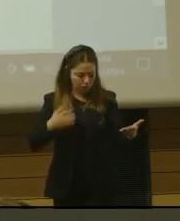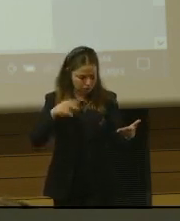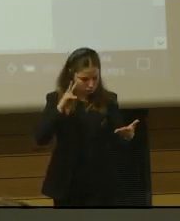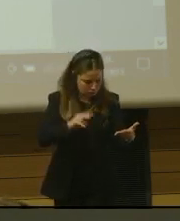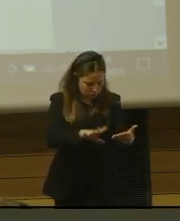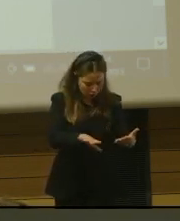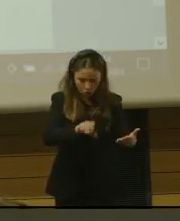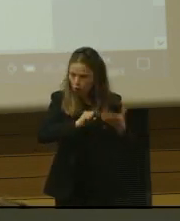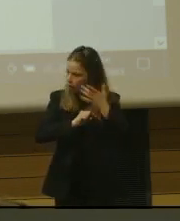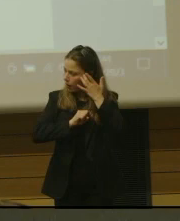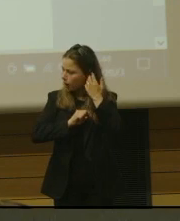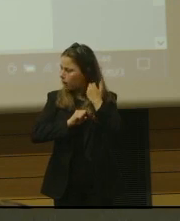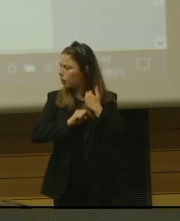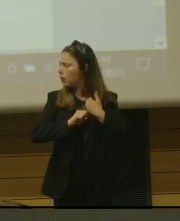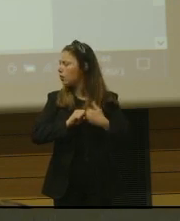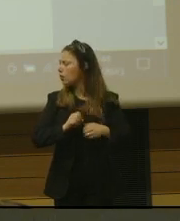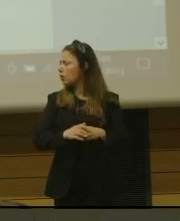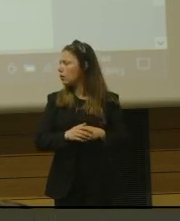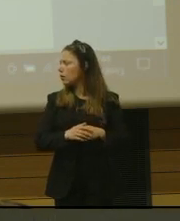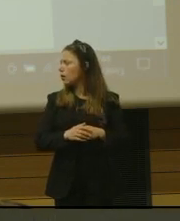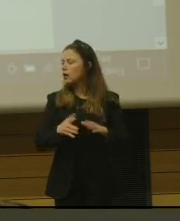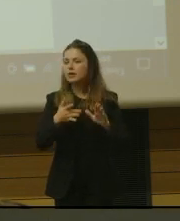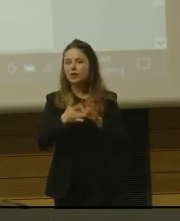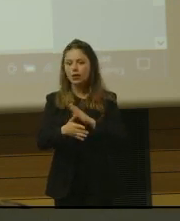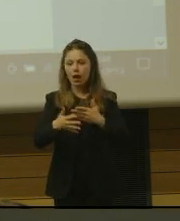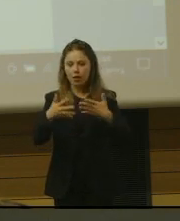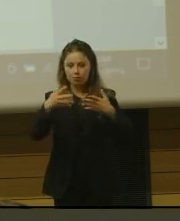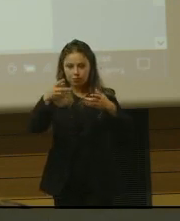ver esto, que representa la bandera gitana,